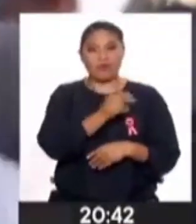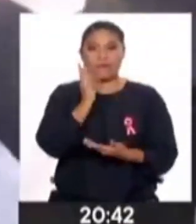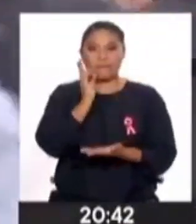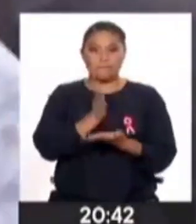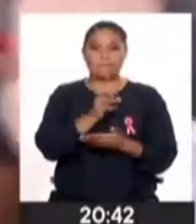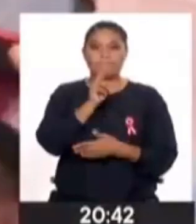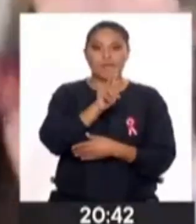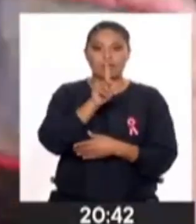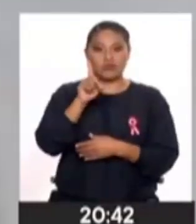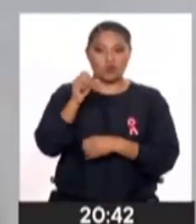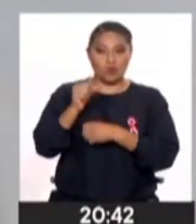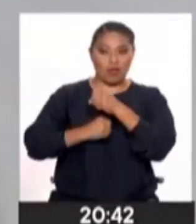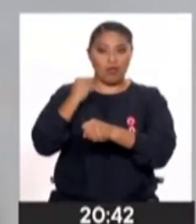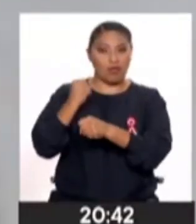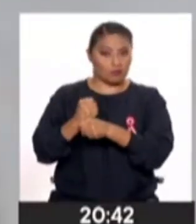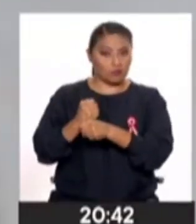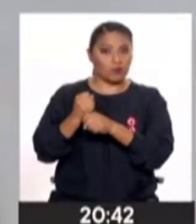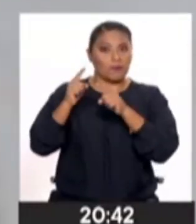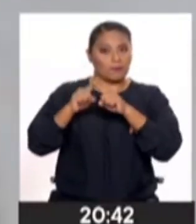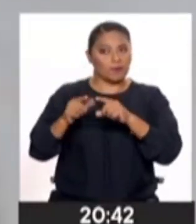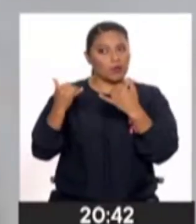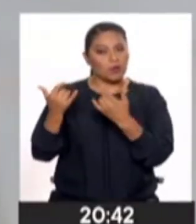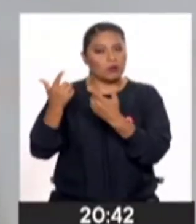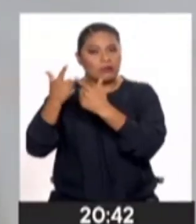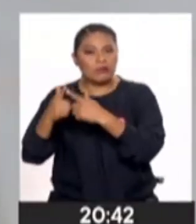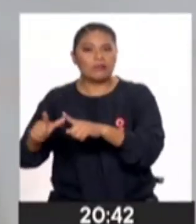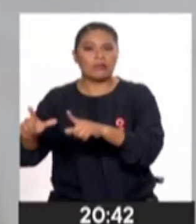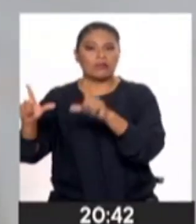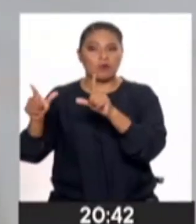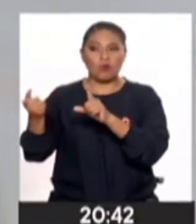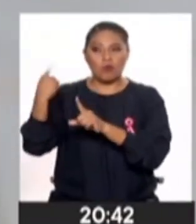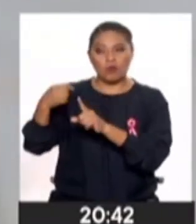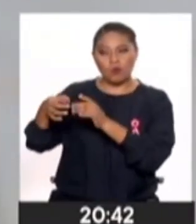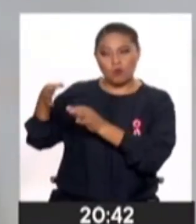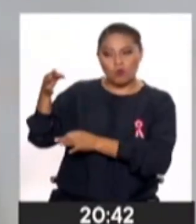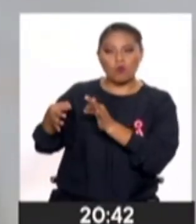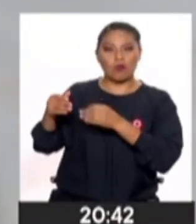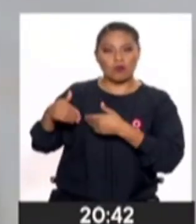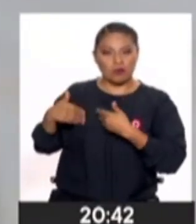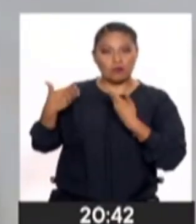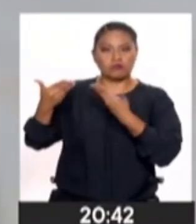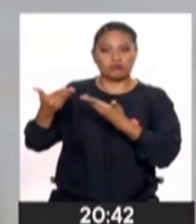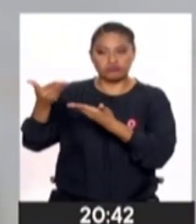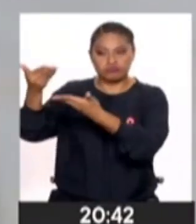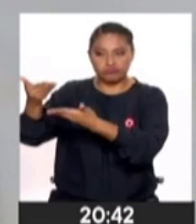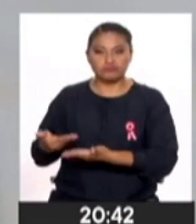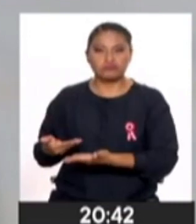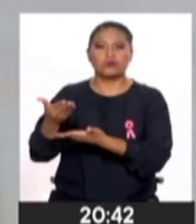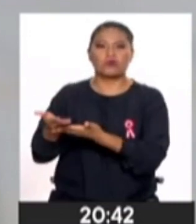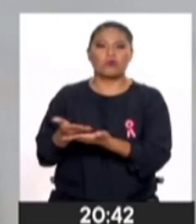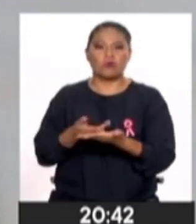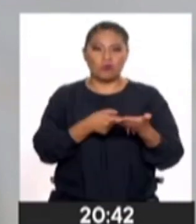años de prisión, pero salió en libertad luego que la justicia le concediera un